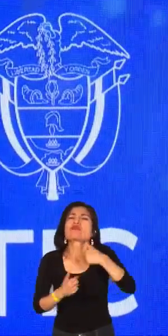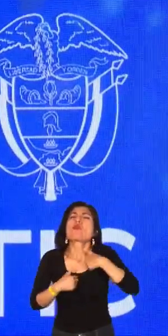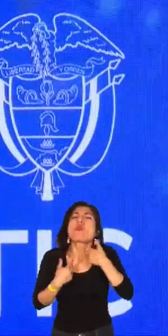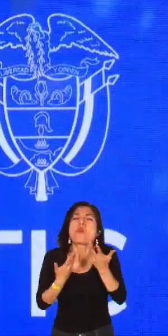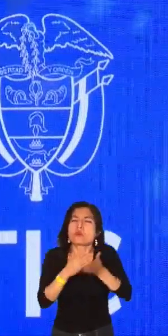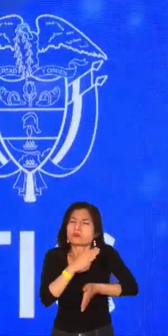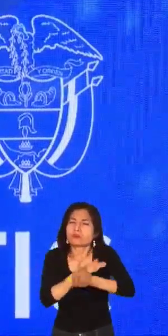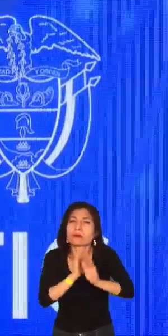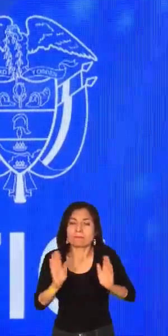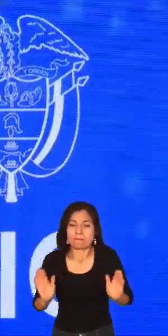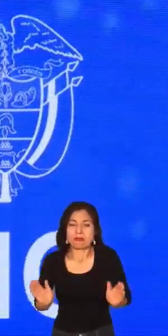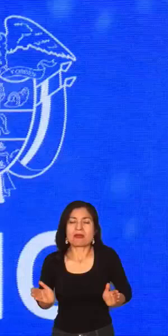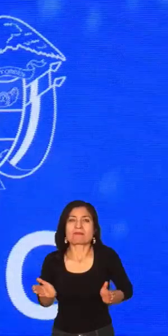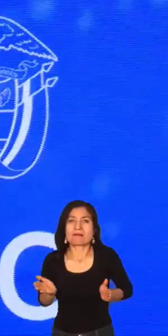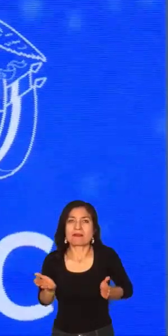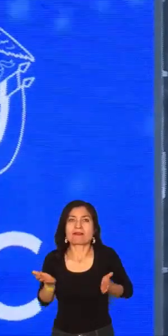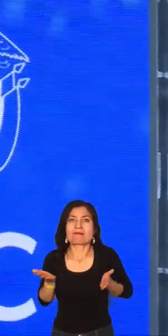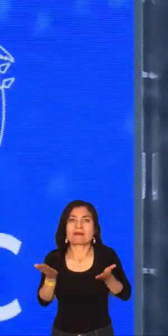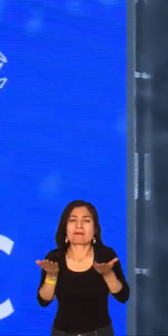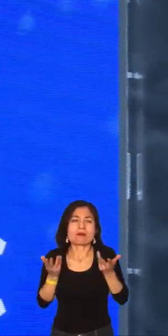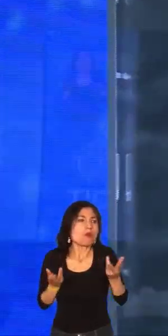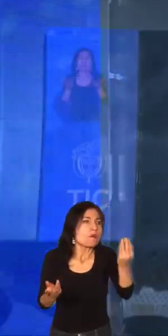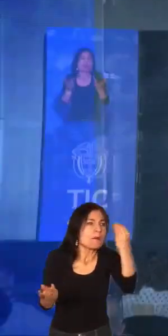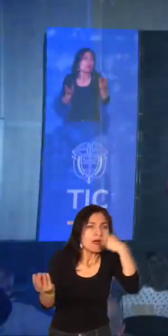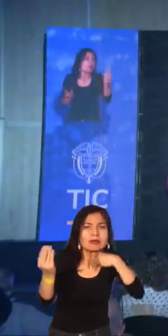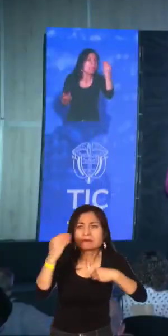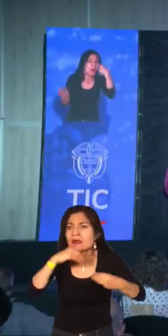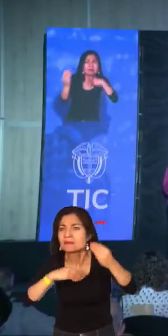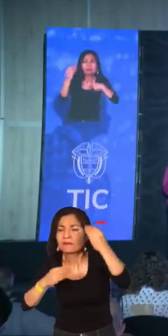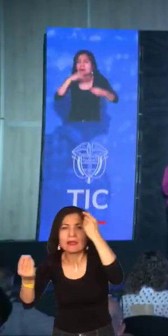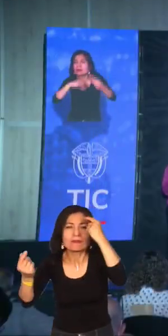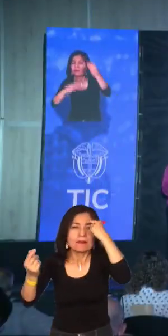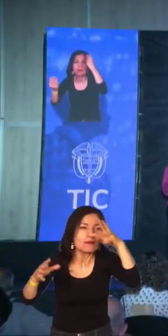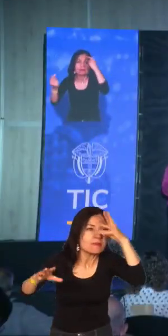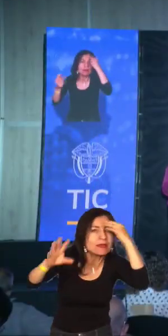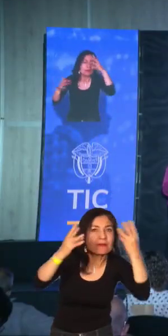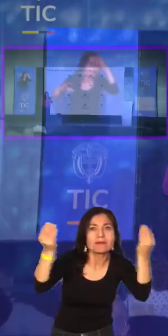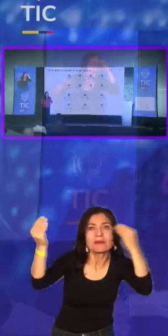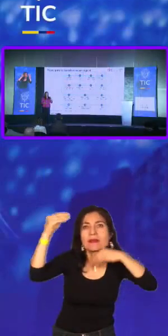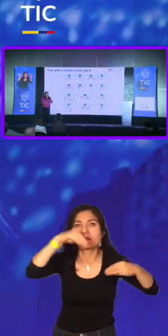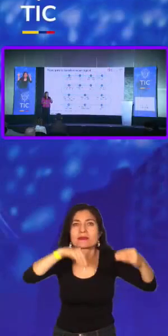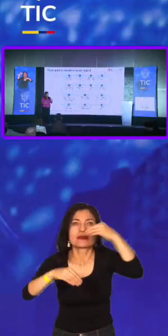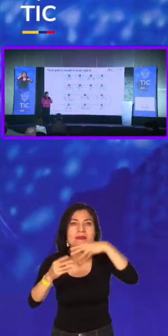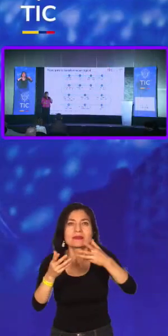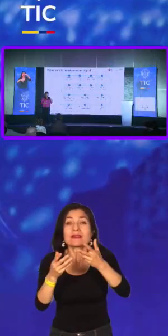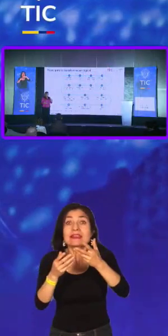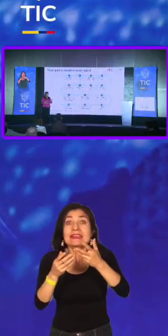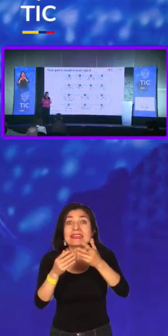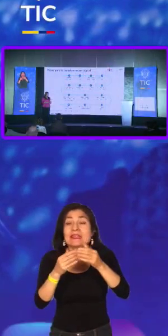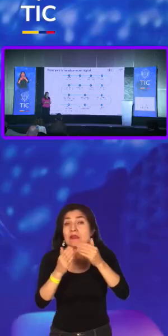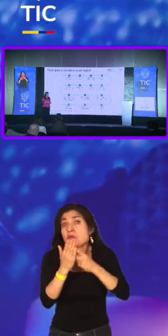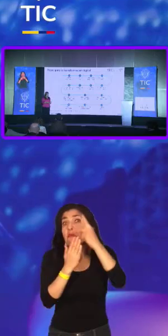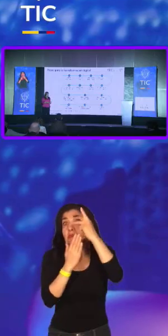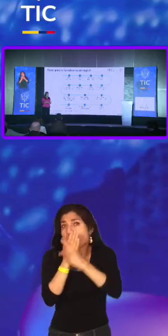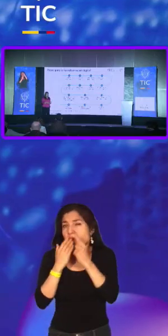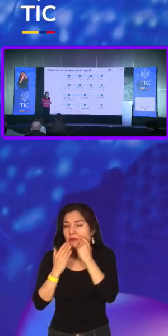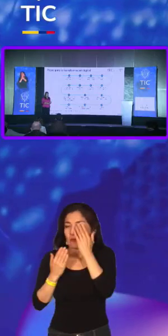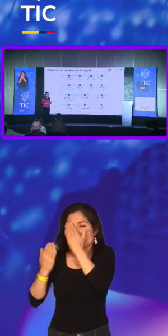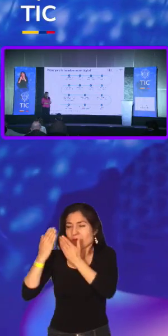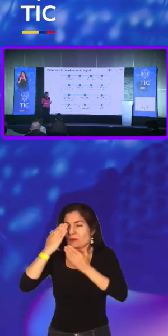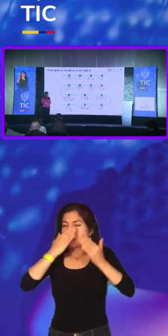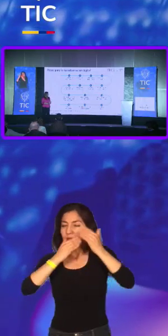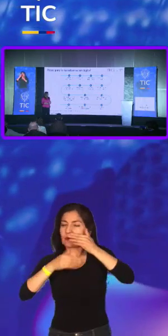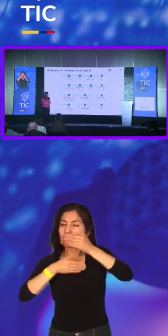realimentándome y pasar de proyectos pilotos a proyectos permanentes que estarán en constante